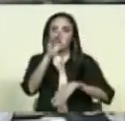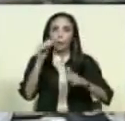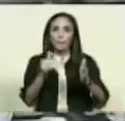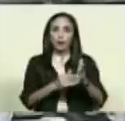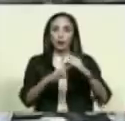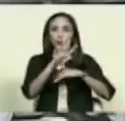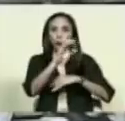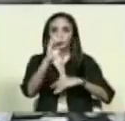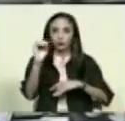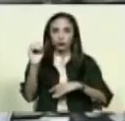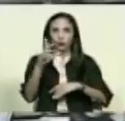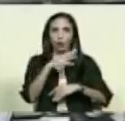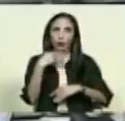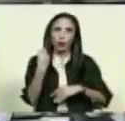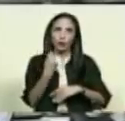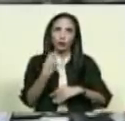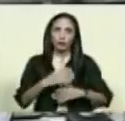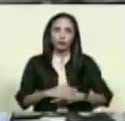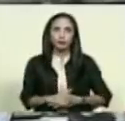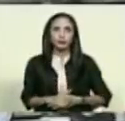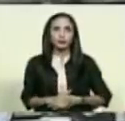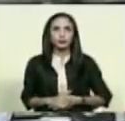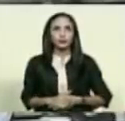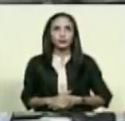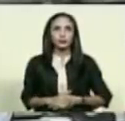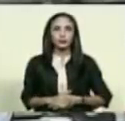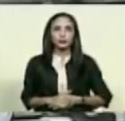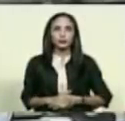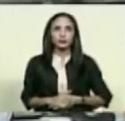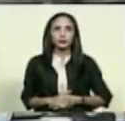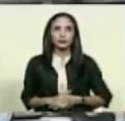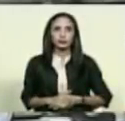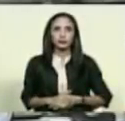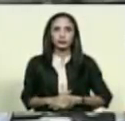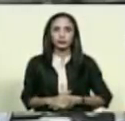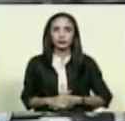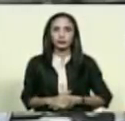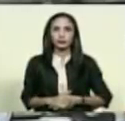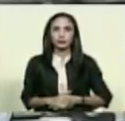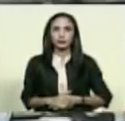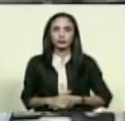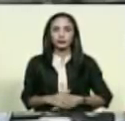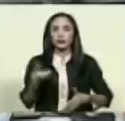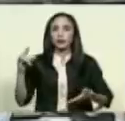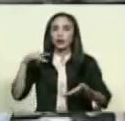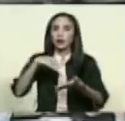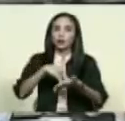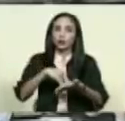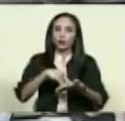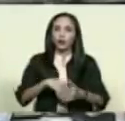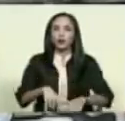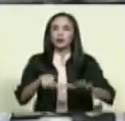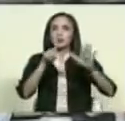62.422 jóvenes, mirandinos y mirandinas, gobernador. En Carabobo,